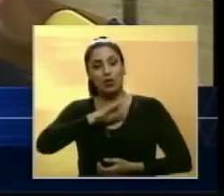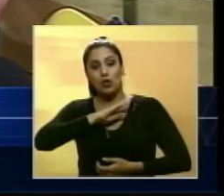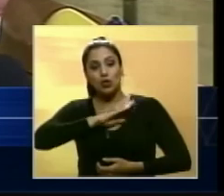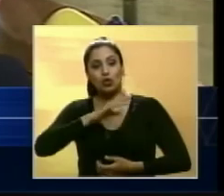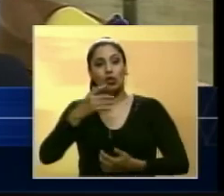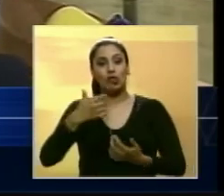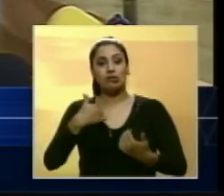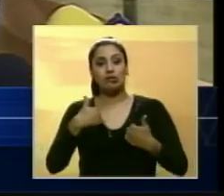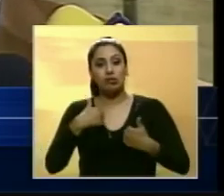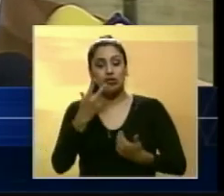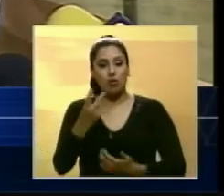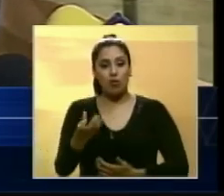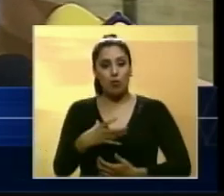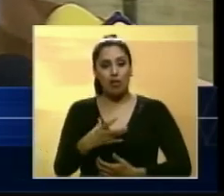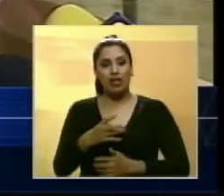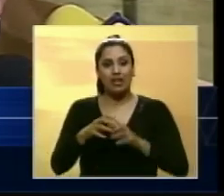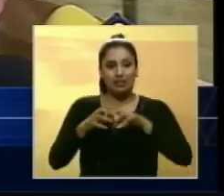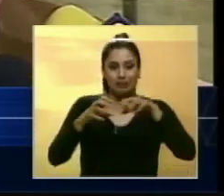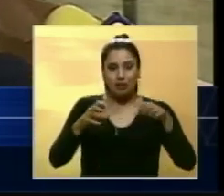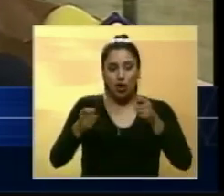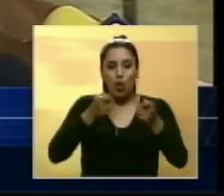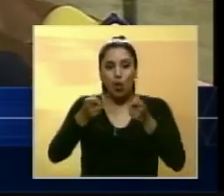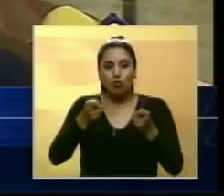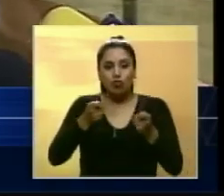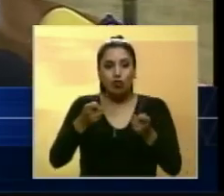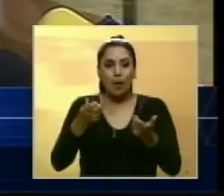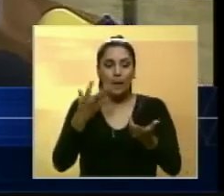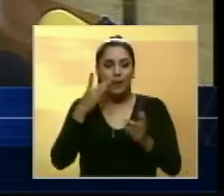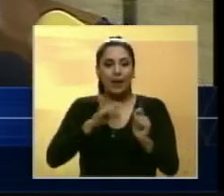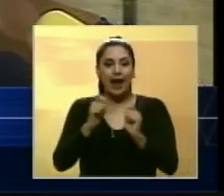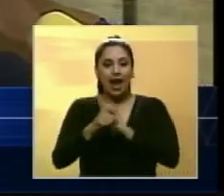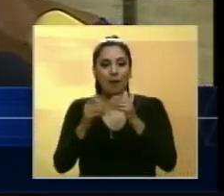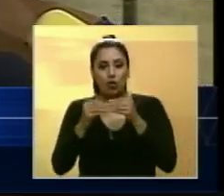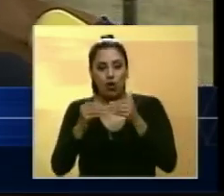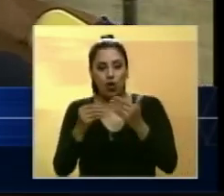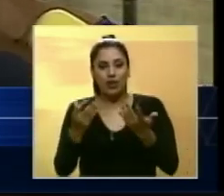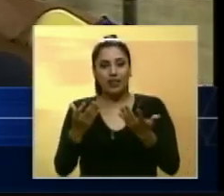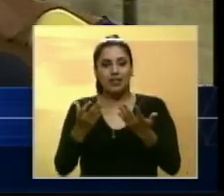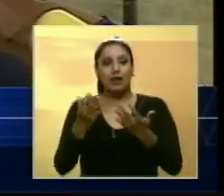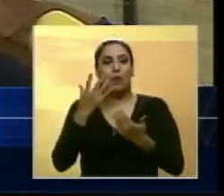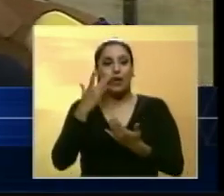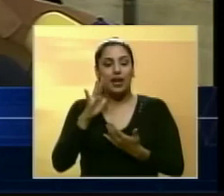pueden sobrevivir. Un desmontaje del control de cambios,